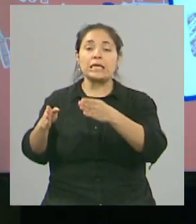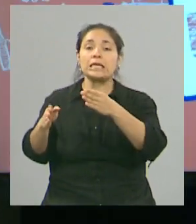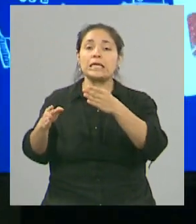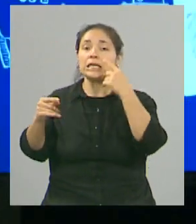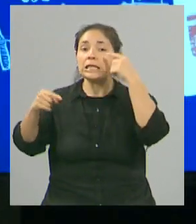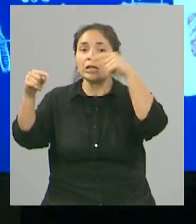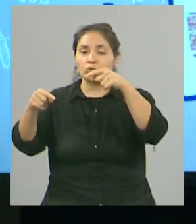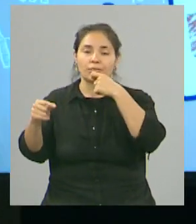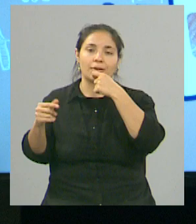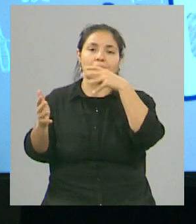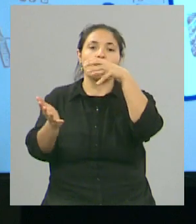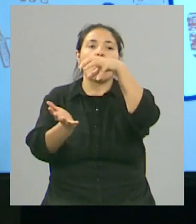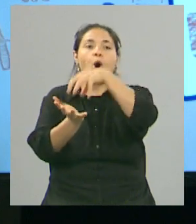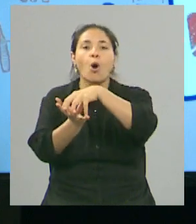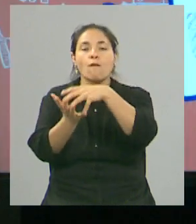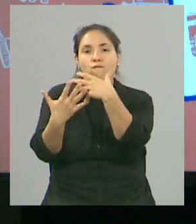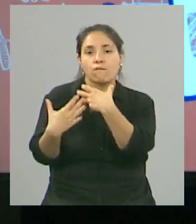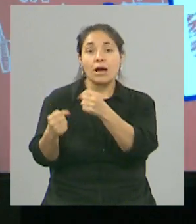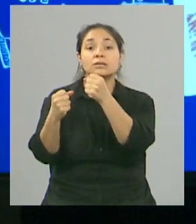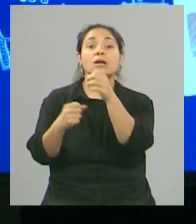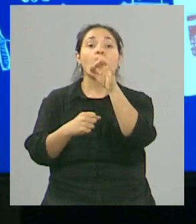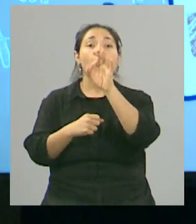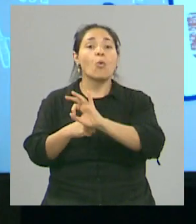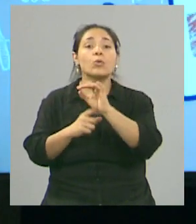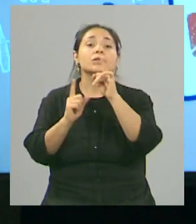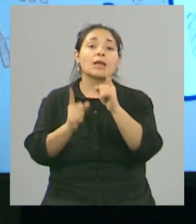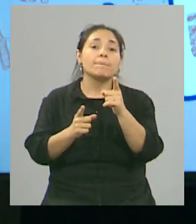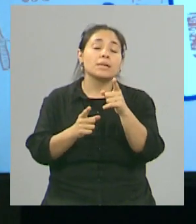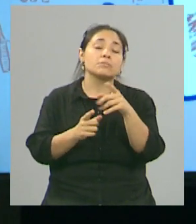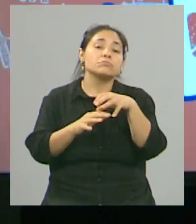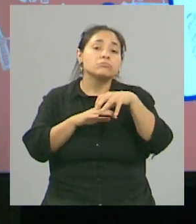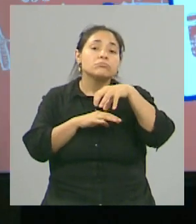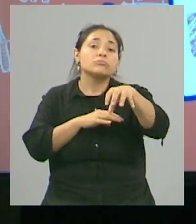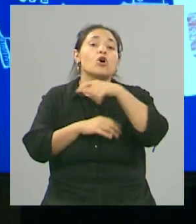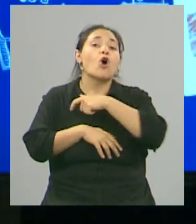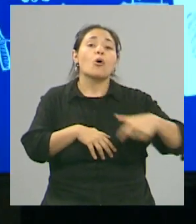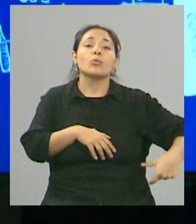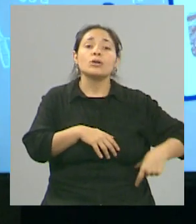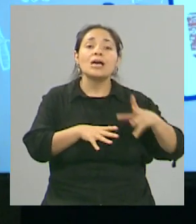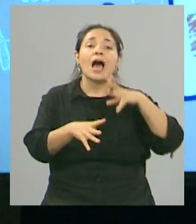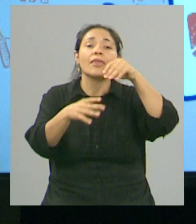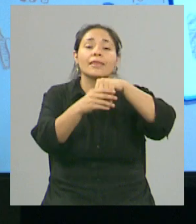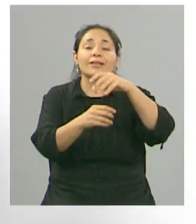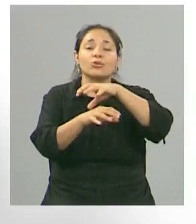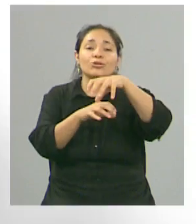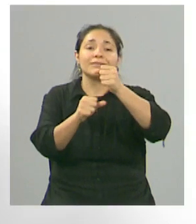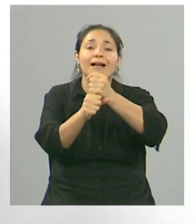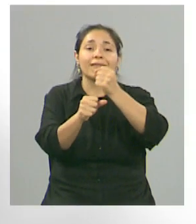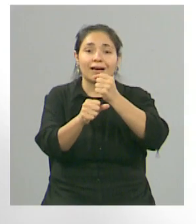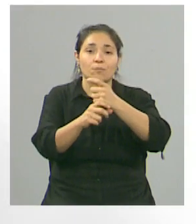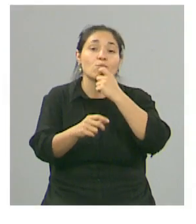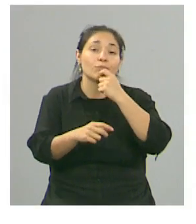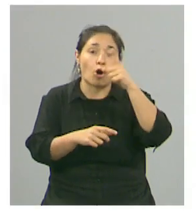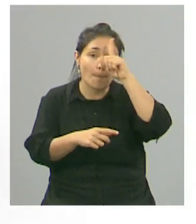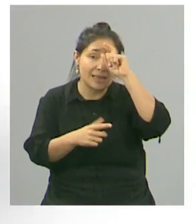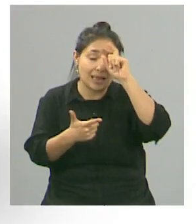fuerza de seguridad o un agente del Estado que sea el perpetrador de esa violencia. Tiene que ser agente del Estado, ¿no? Puede ser en un